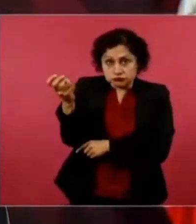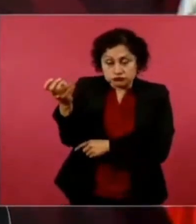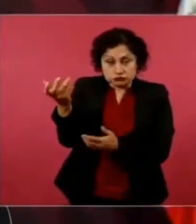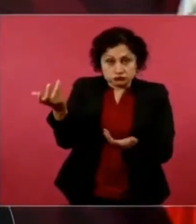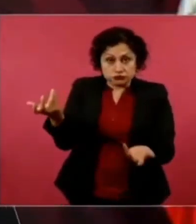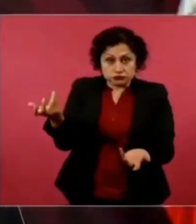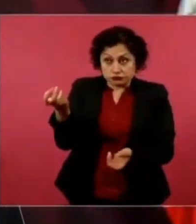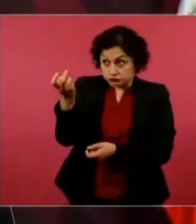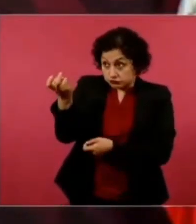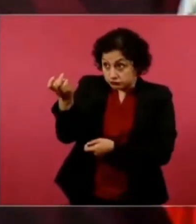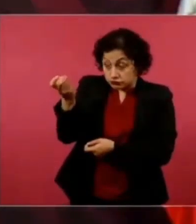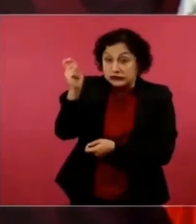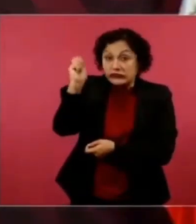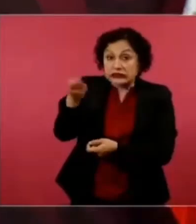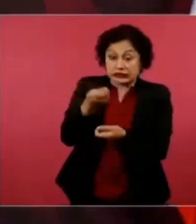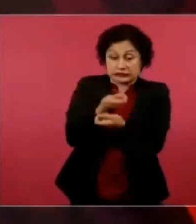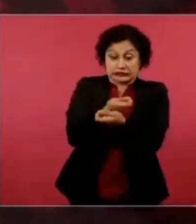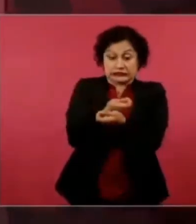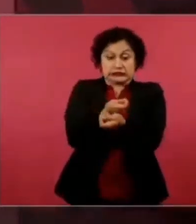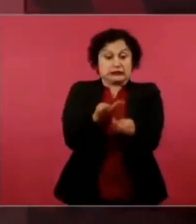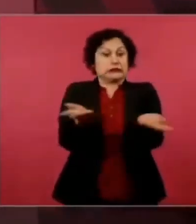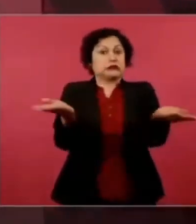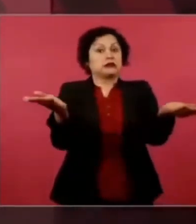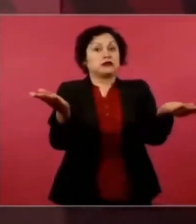es distribuir la riqueza,